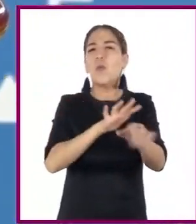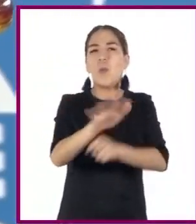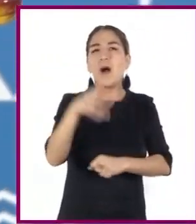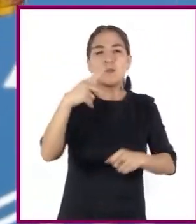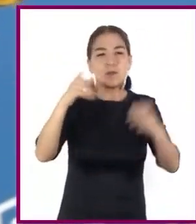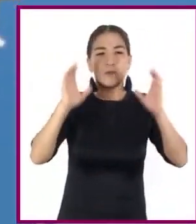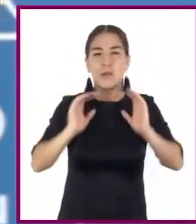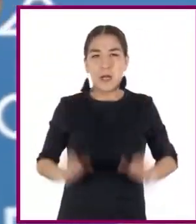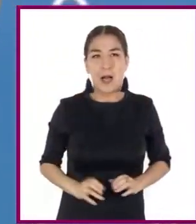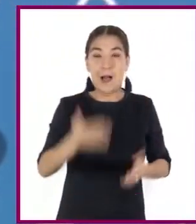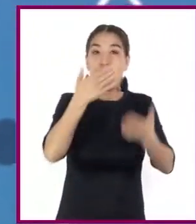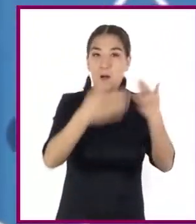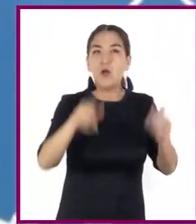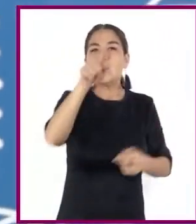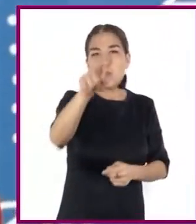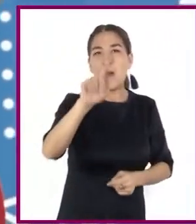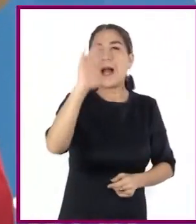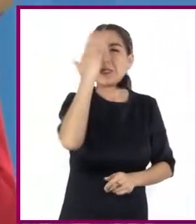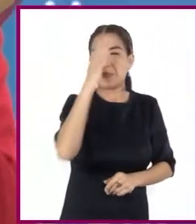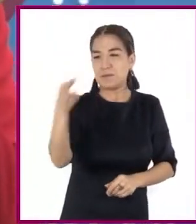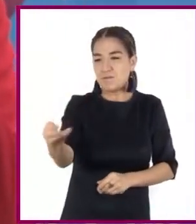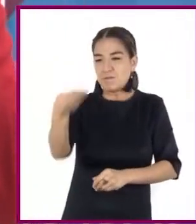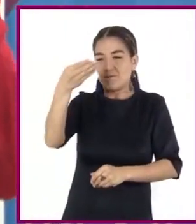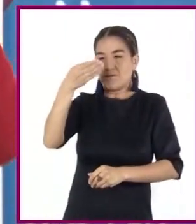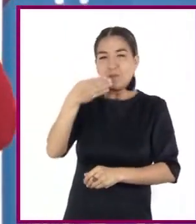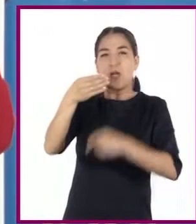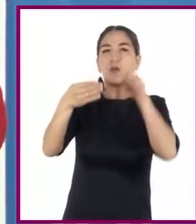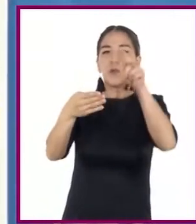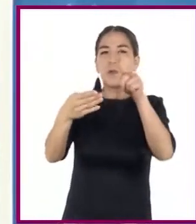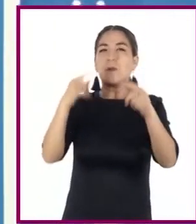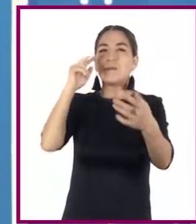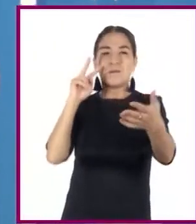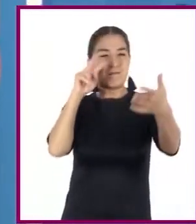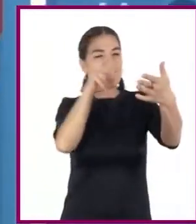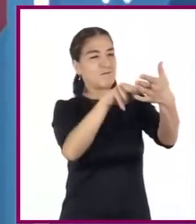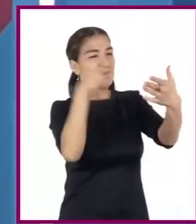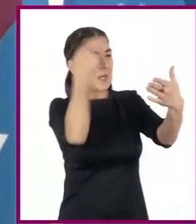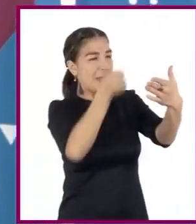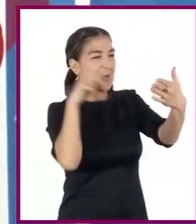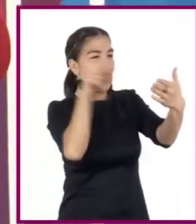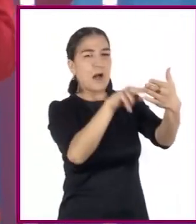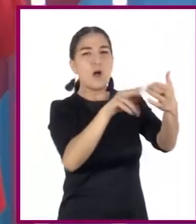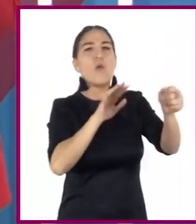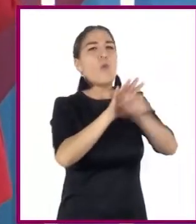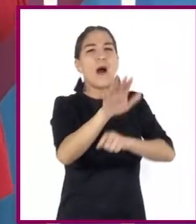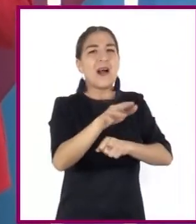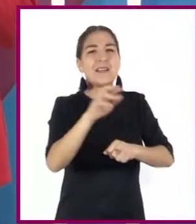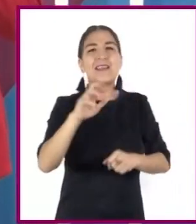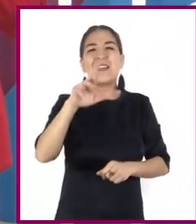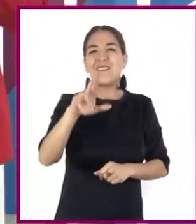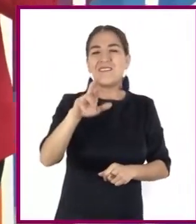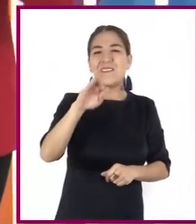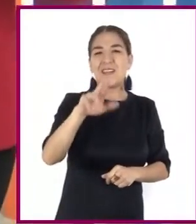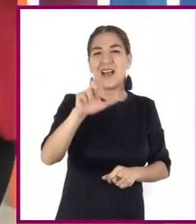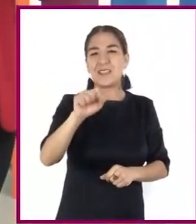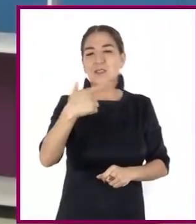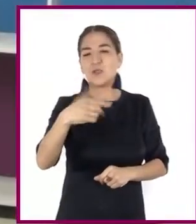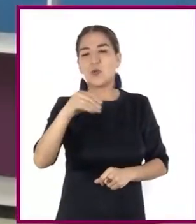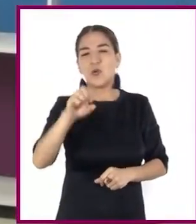el que tengan en casa, y visualicen su rostro. ¿Cuáles son sus rasgos físicos? Muy bien,